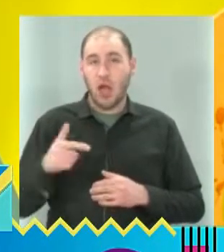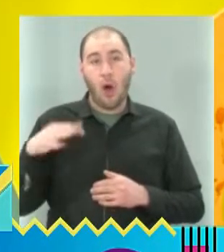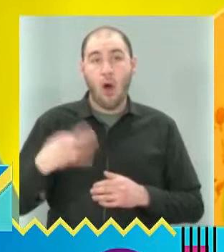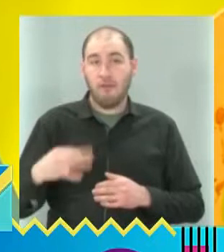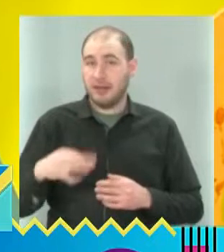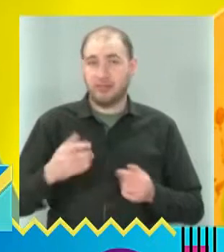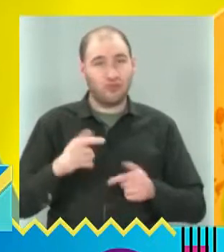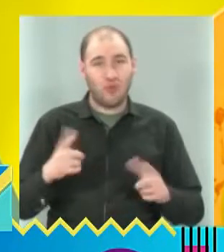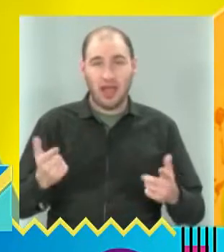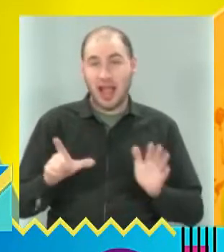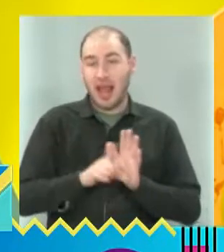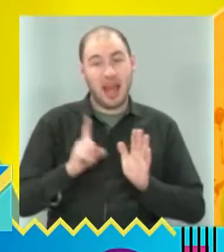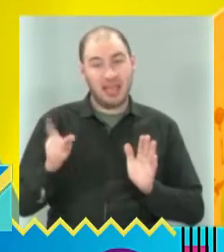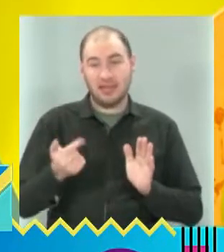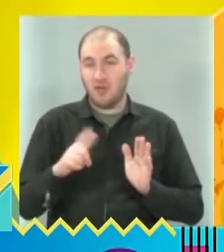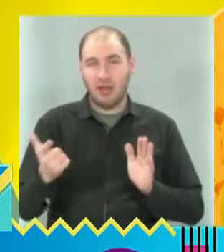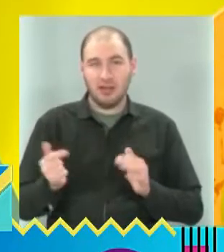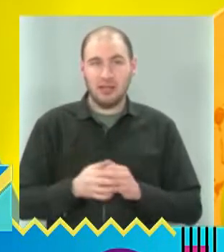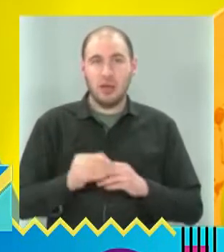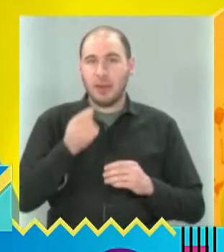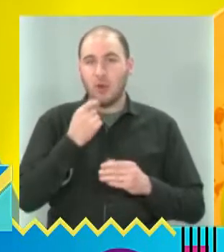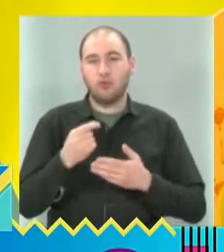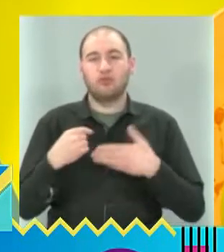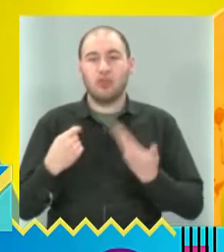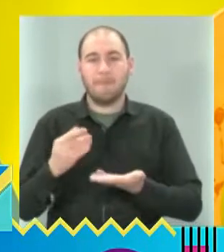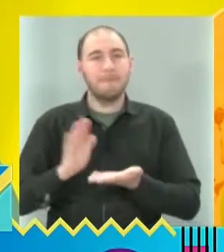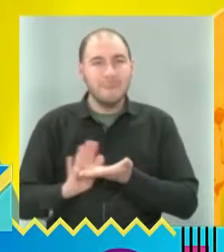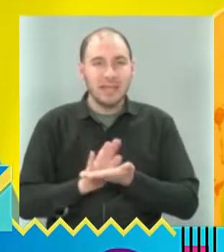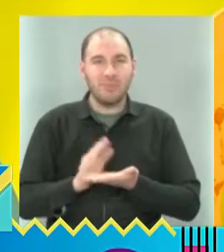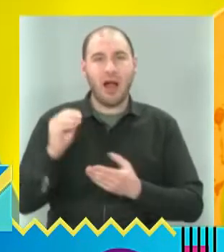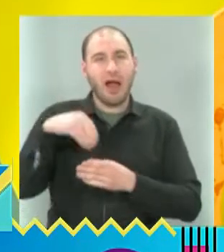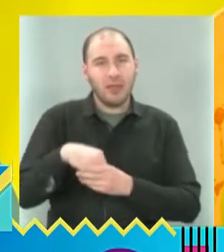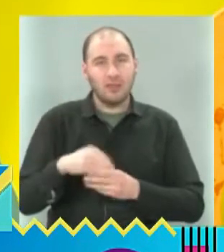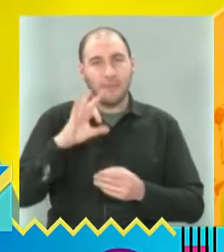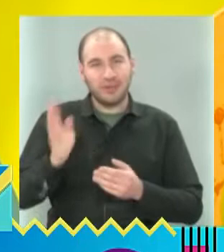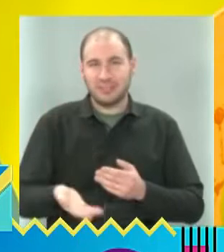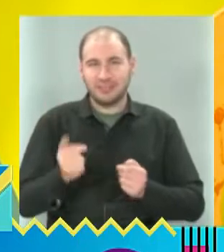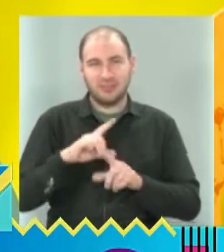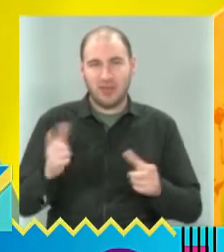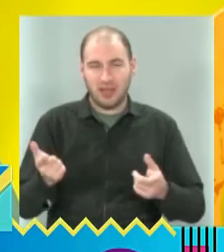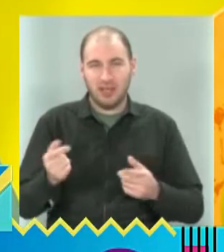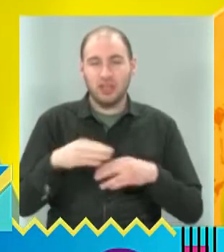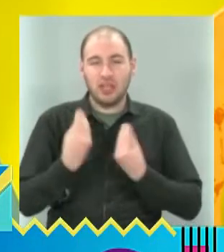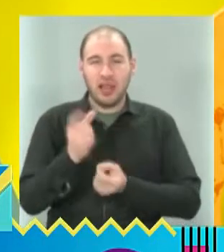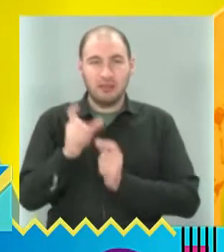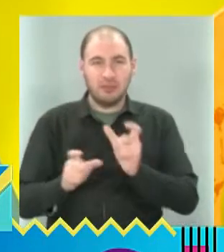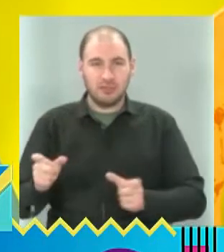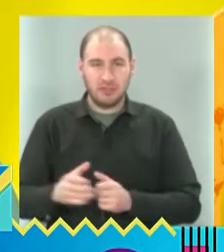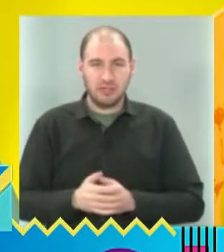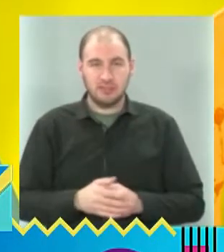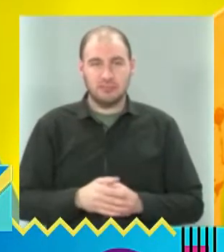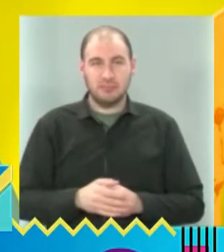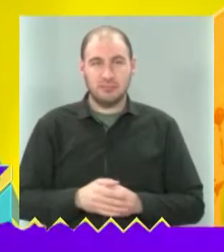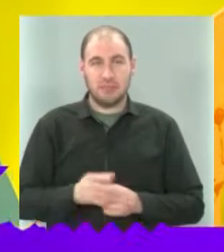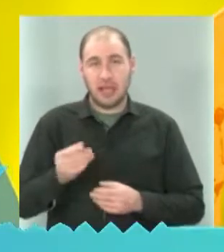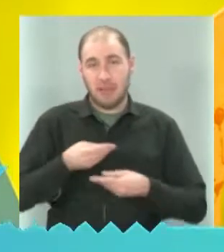obligado por la ley a cubrir un cupo determinado en porcentaje del personal que